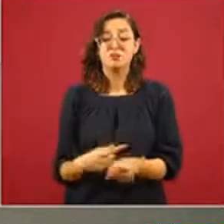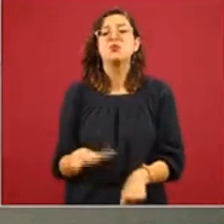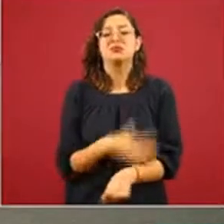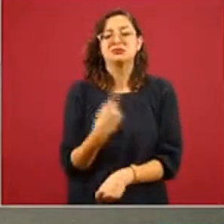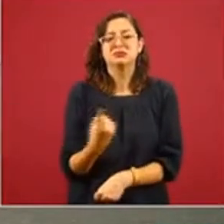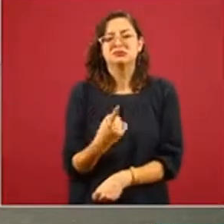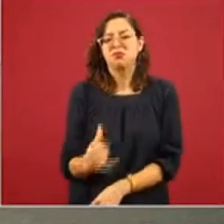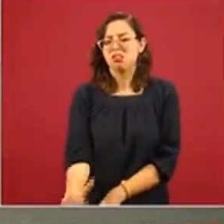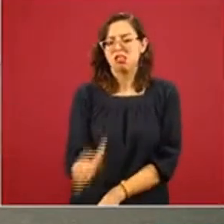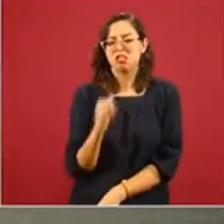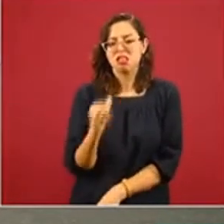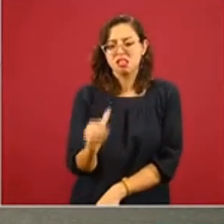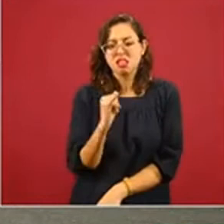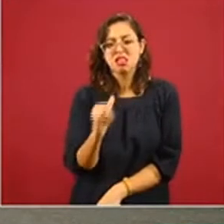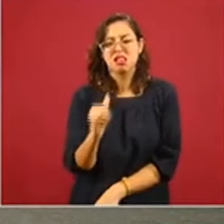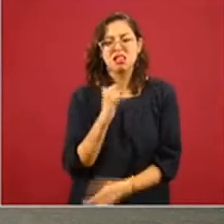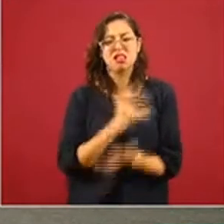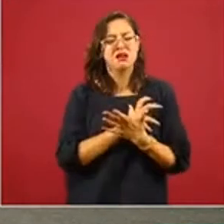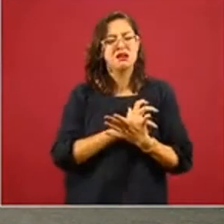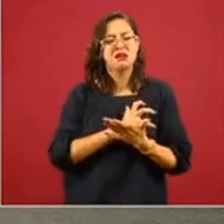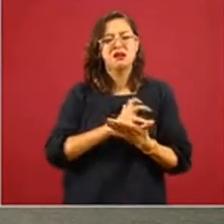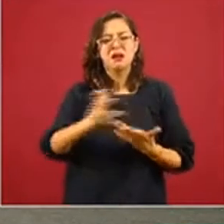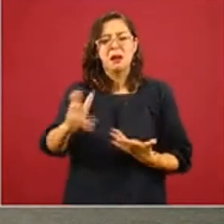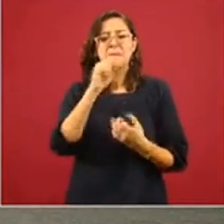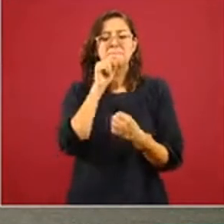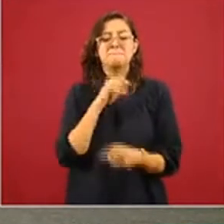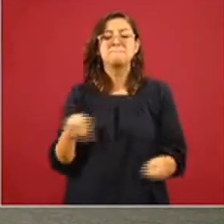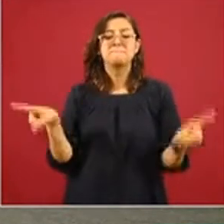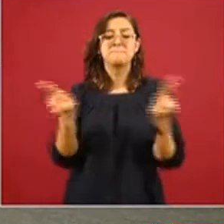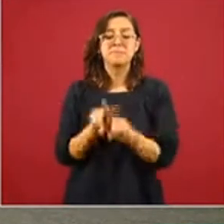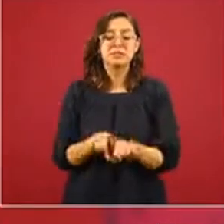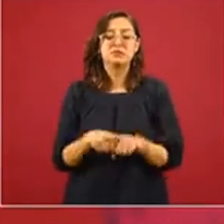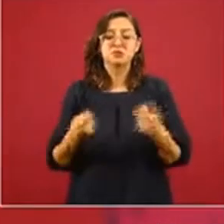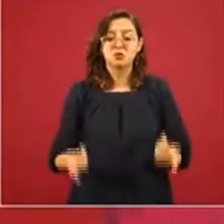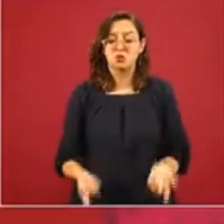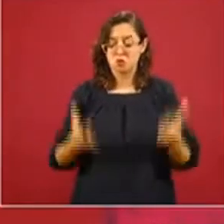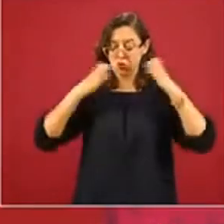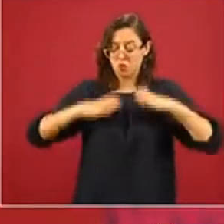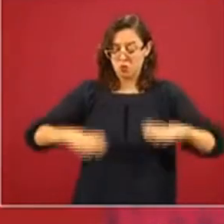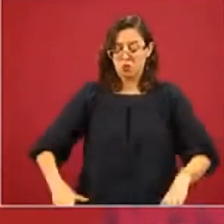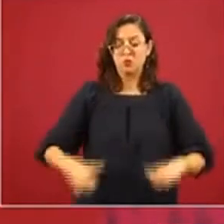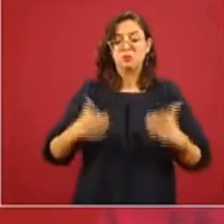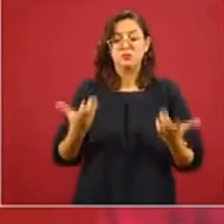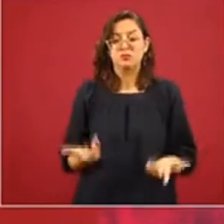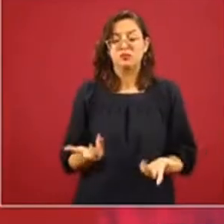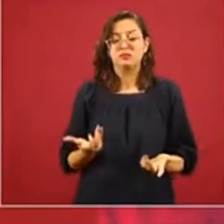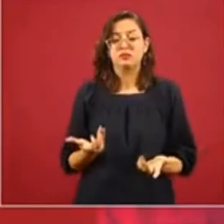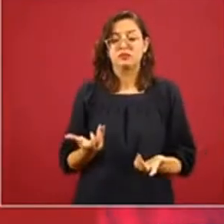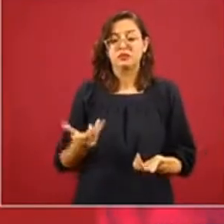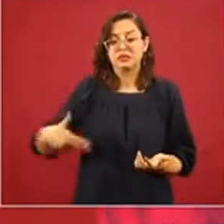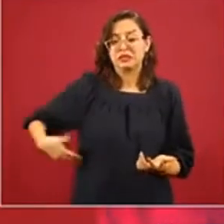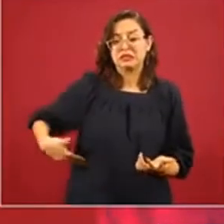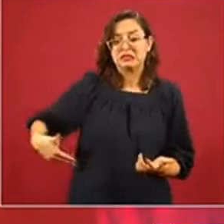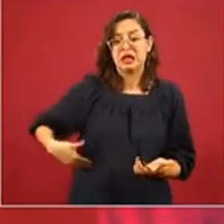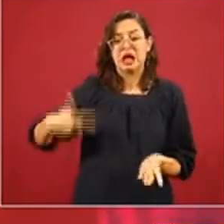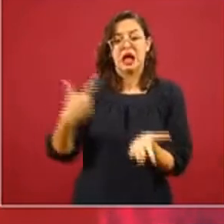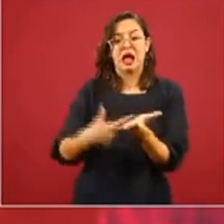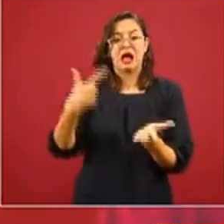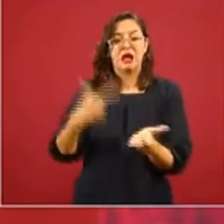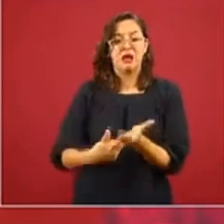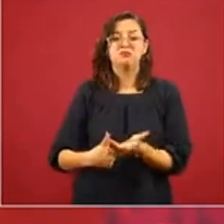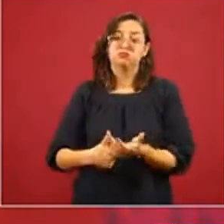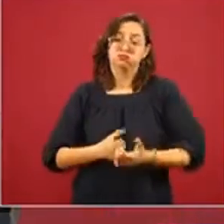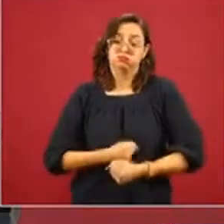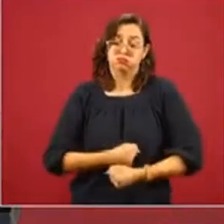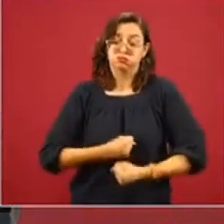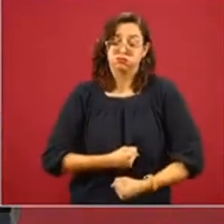consumo excesivo de alcohol y también con la enfermedad crónica metabólica por un fenómeno que se llama hígado graso.